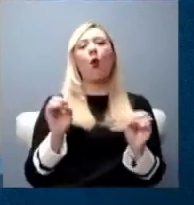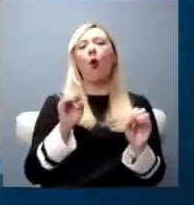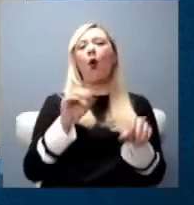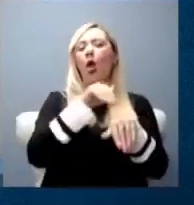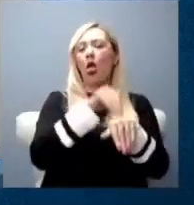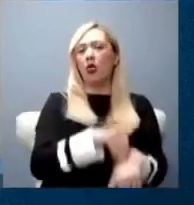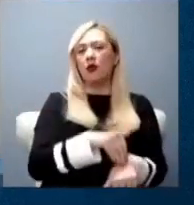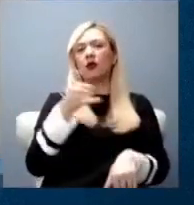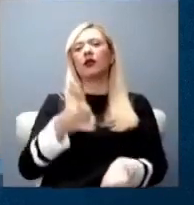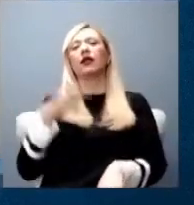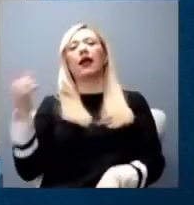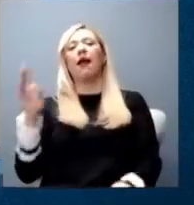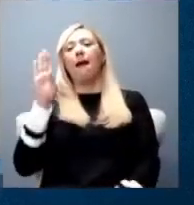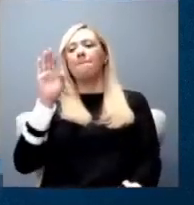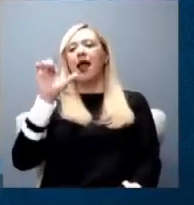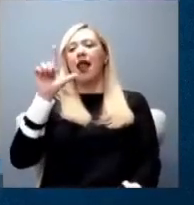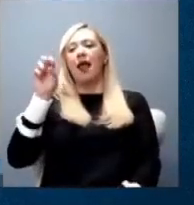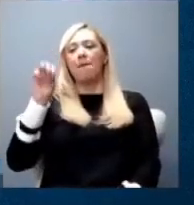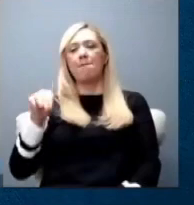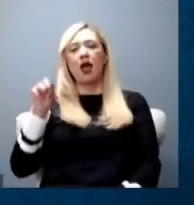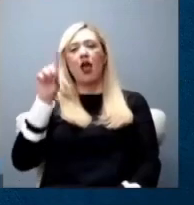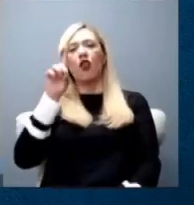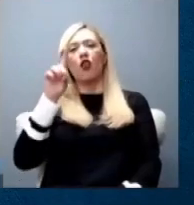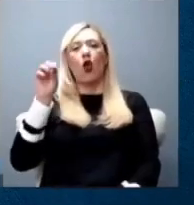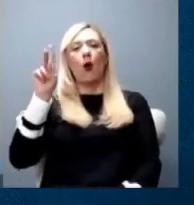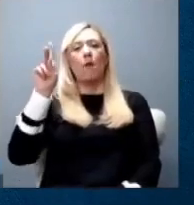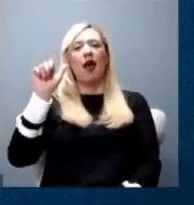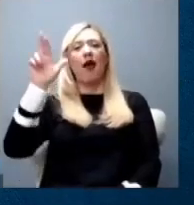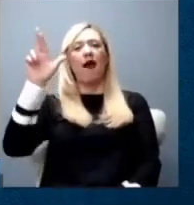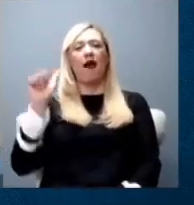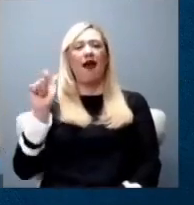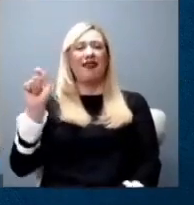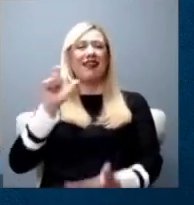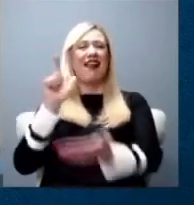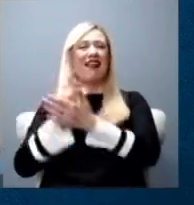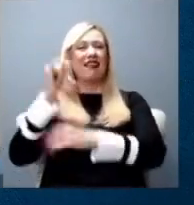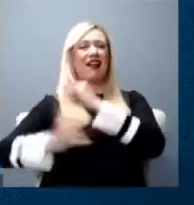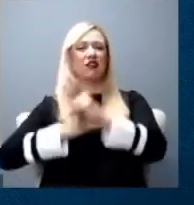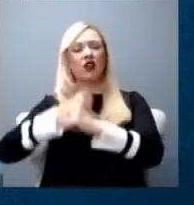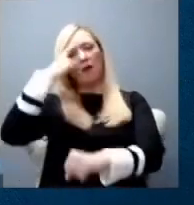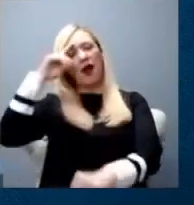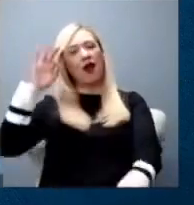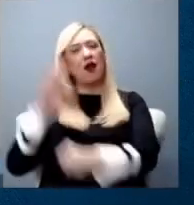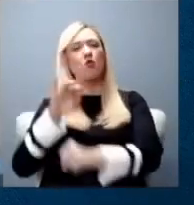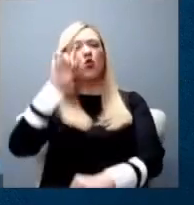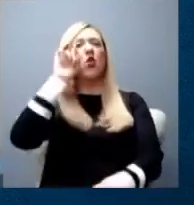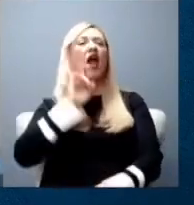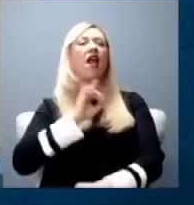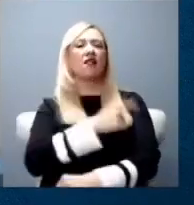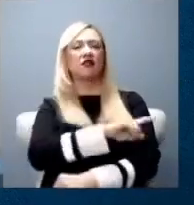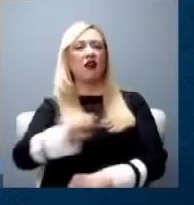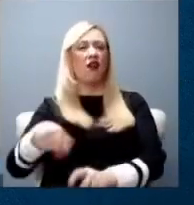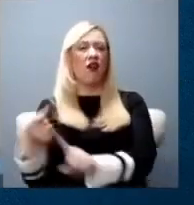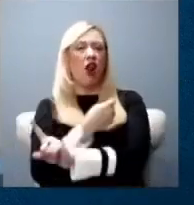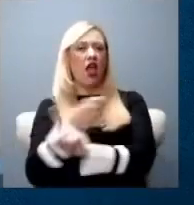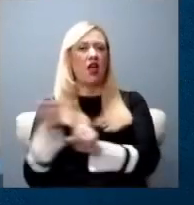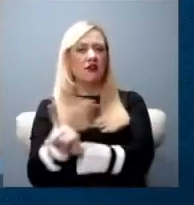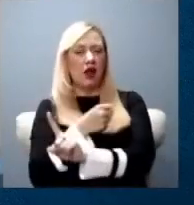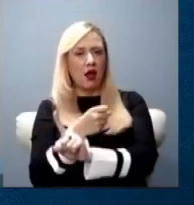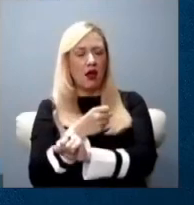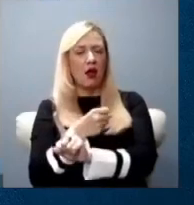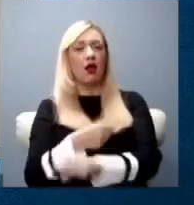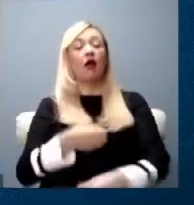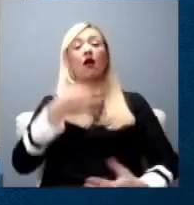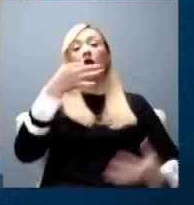Pará sobre la lucha contra la violencia de género, ¿no? Para dar un ejemplo muy concreto, o también la Corte Interamericana